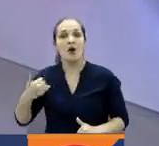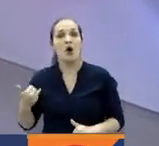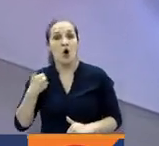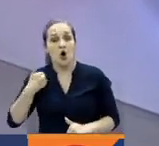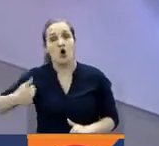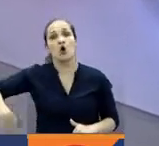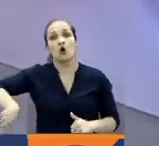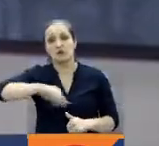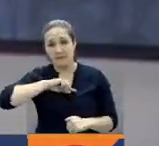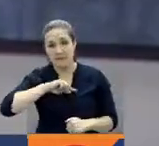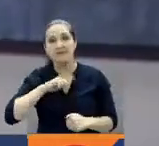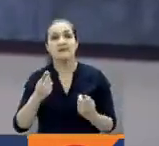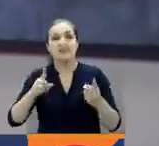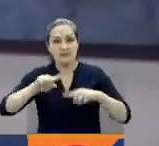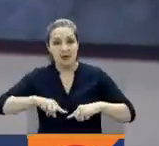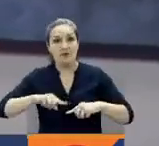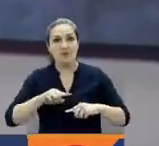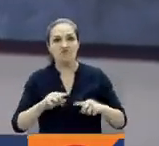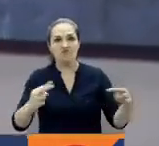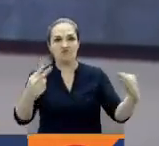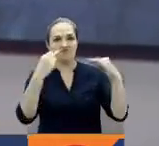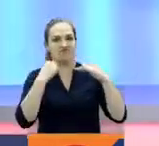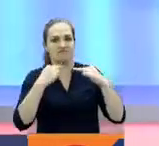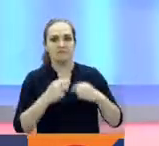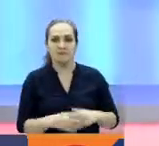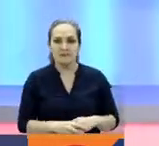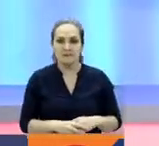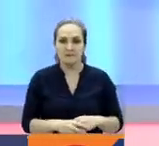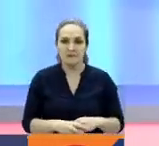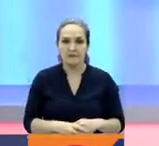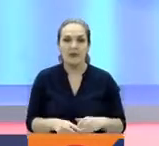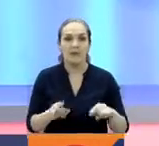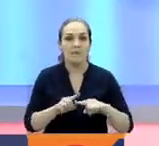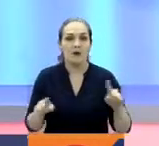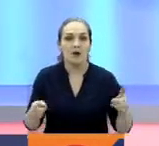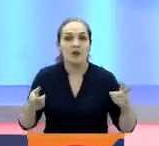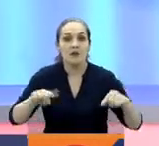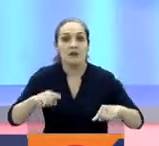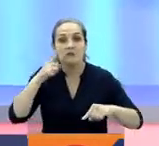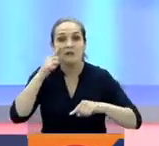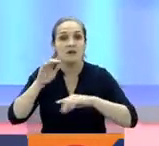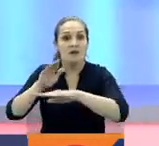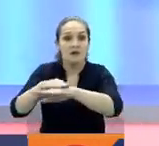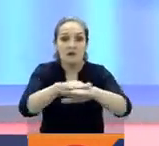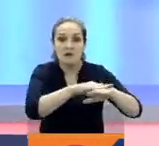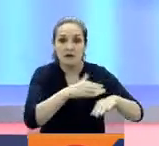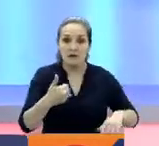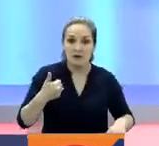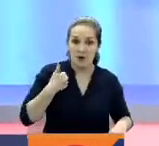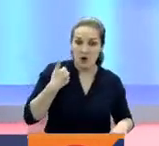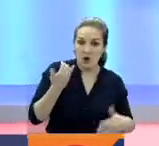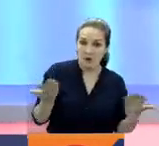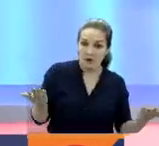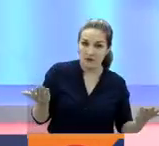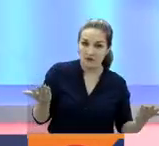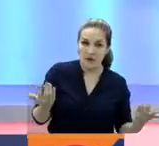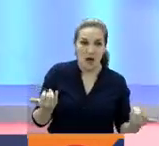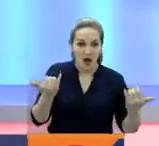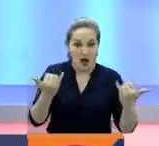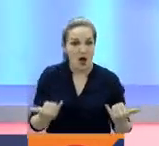como jóvenes se nos está viendo. Claro, pero también un llamado de atención y una invitación a los jóvenes, porque es que